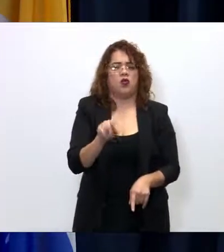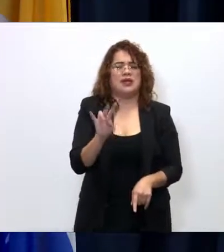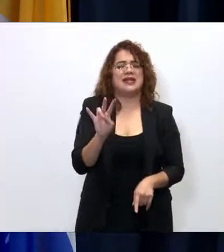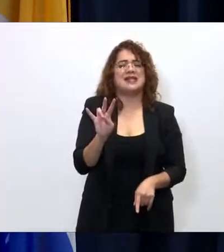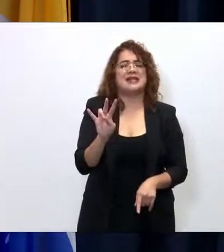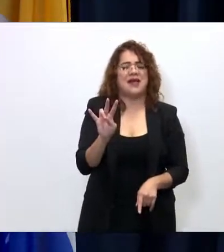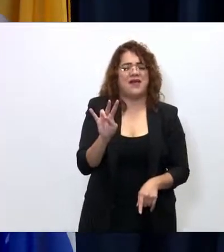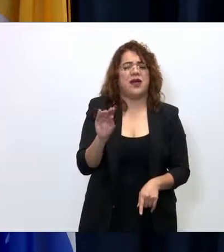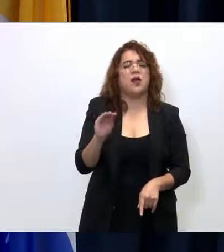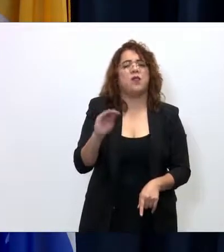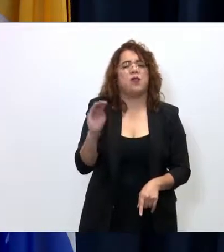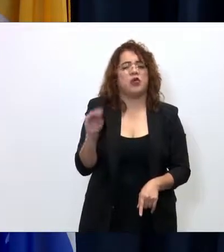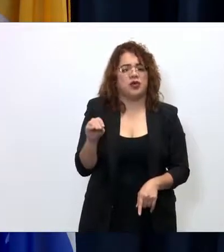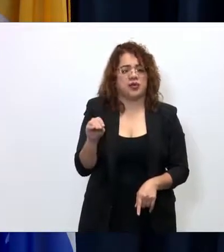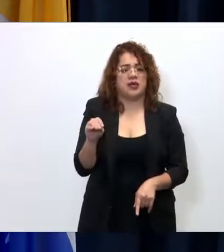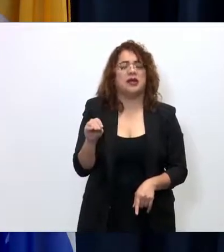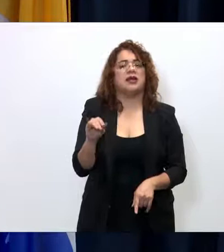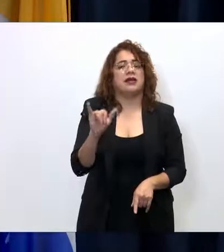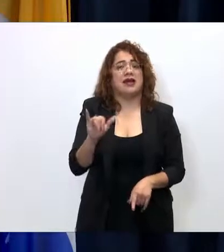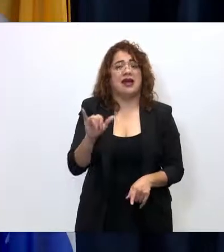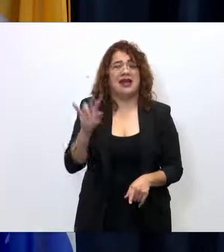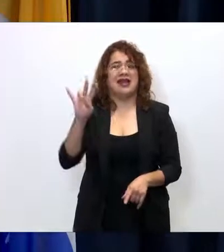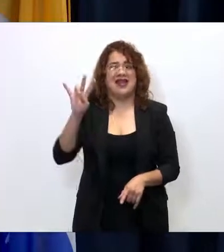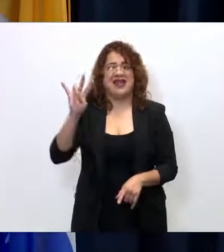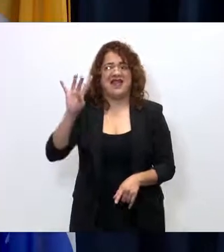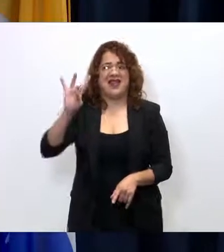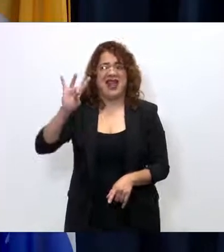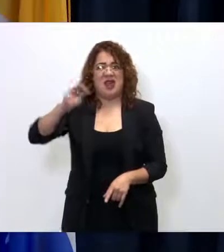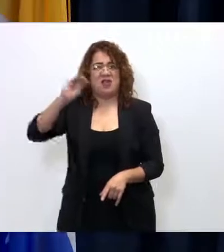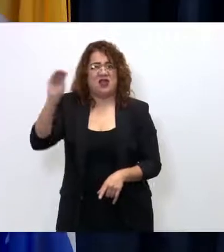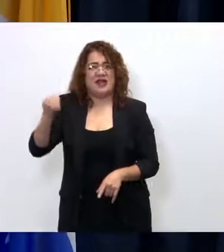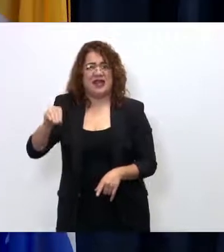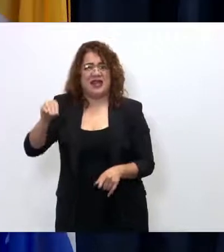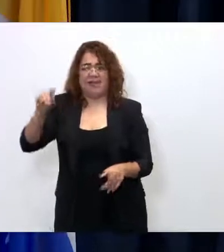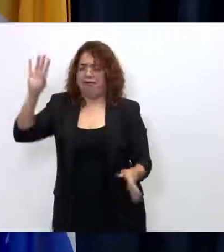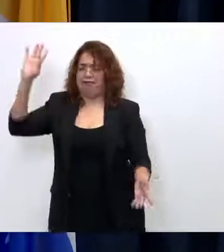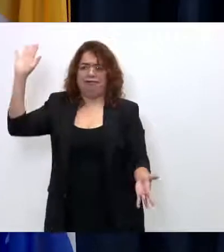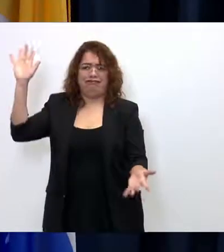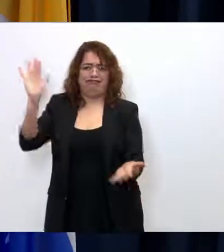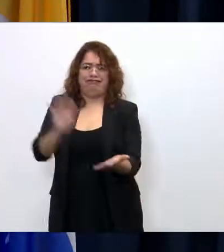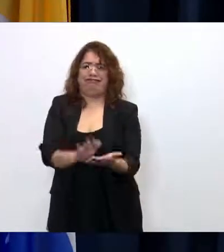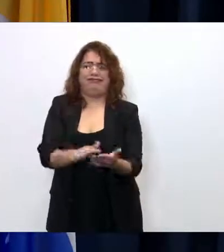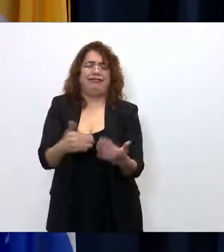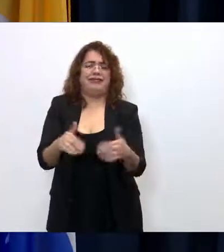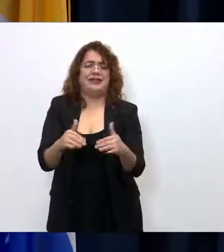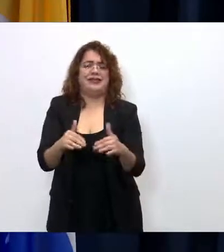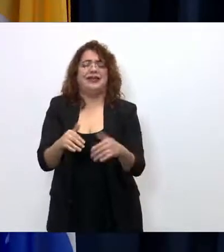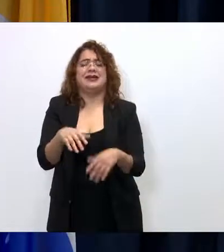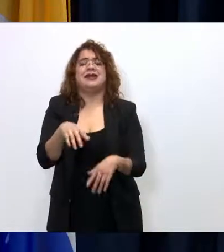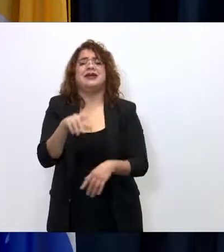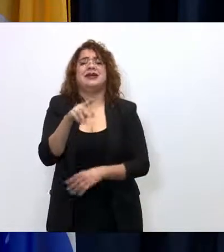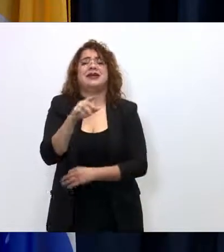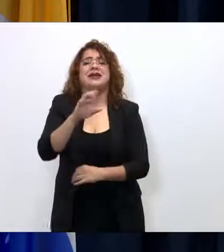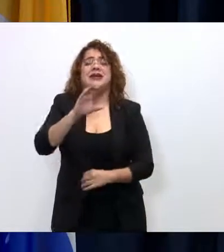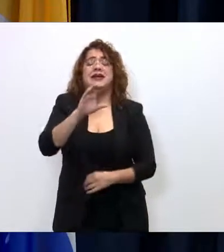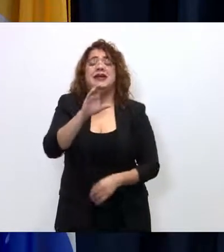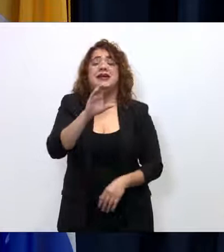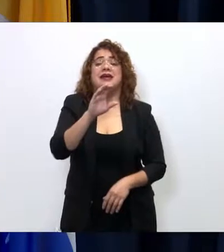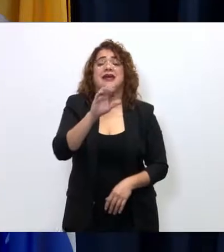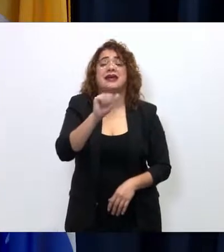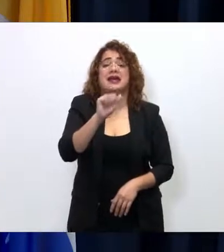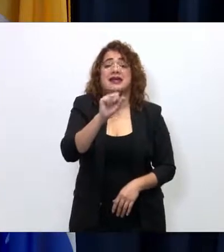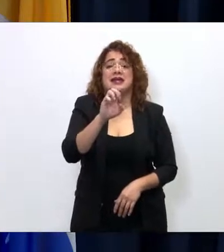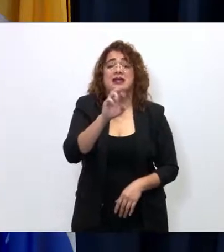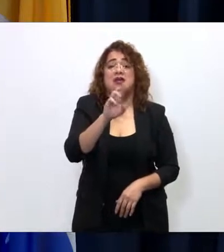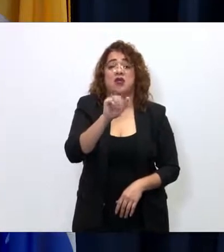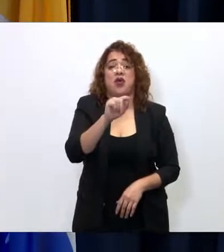1.7%, una disminución del 78%. Y nuestra tasa de casos también se redujo en los últimos 60 días